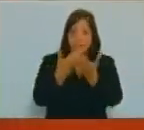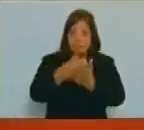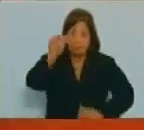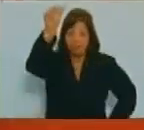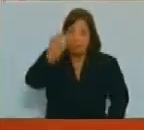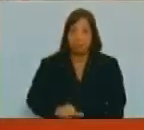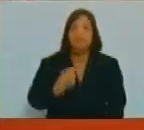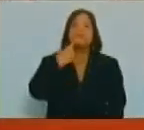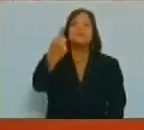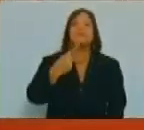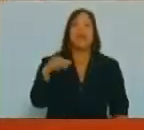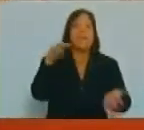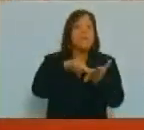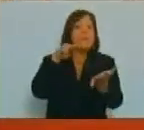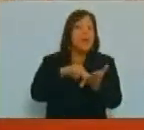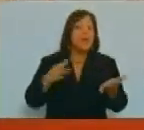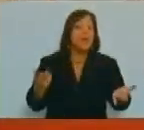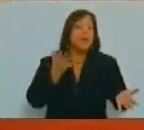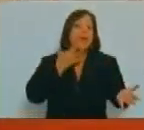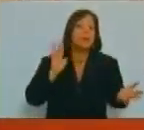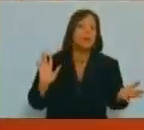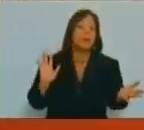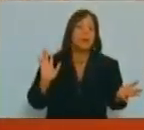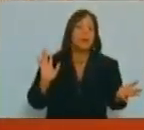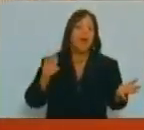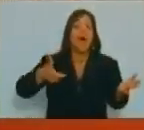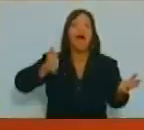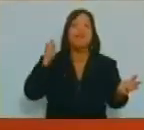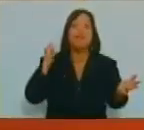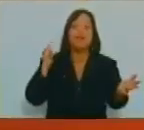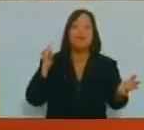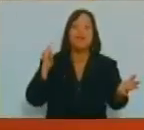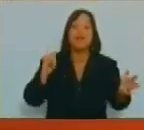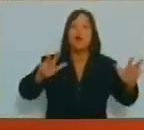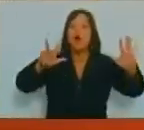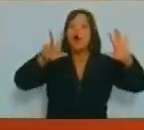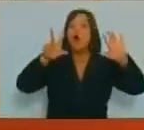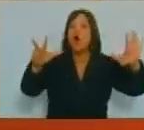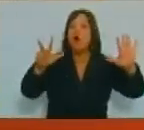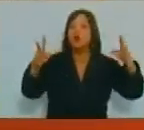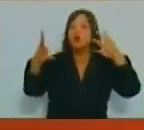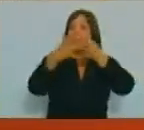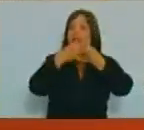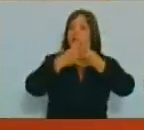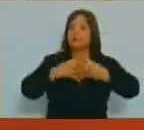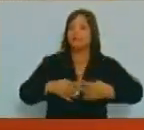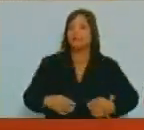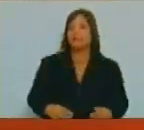en el estado miranda había ocho cárceles